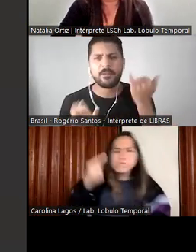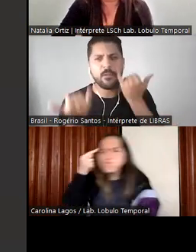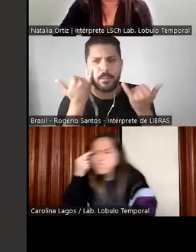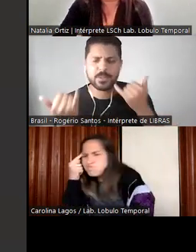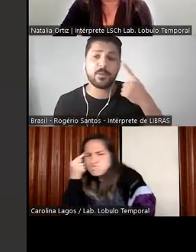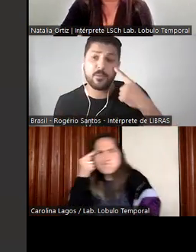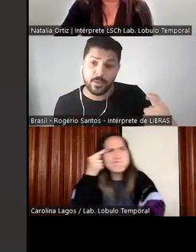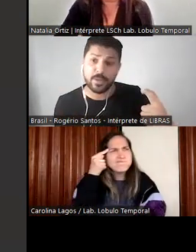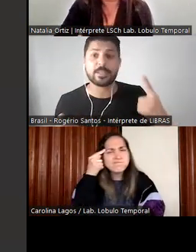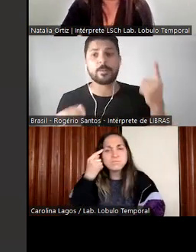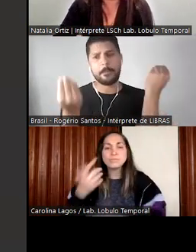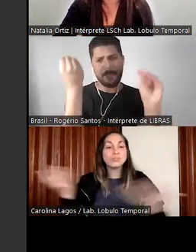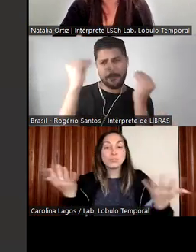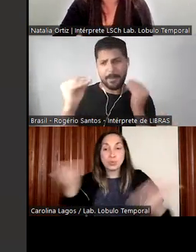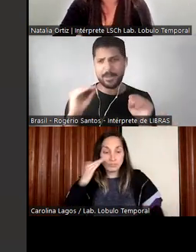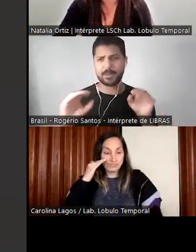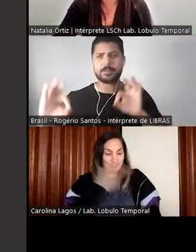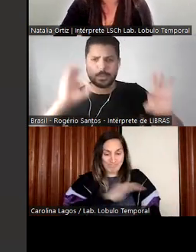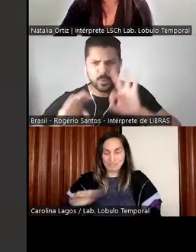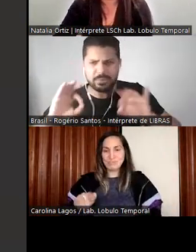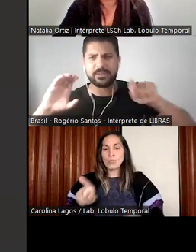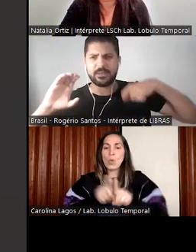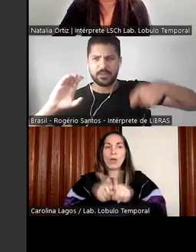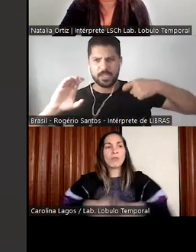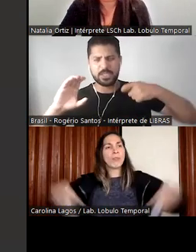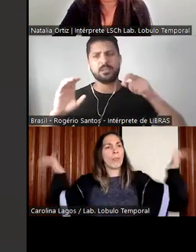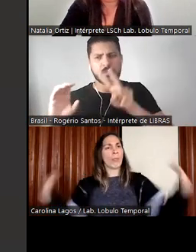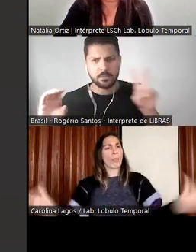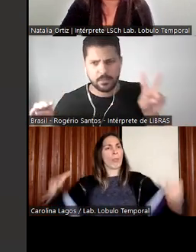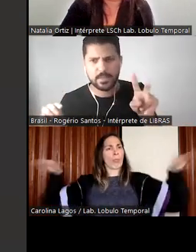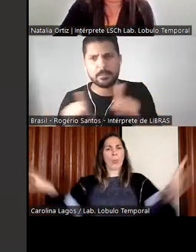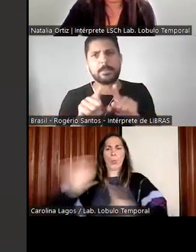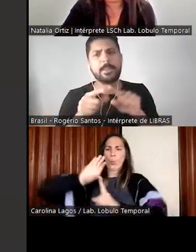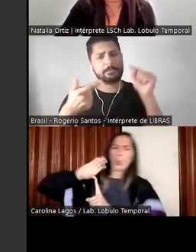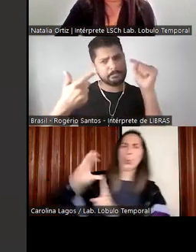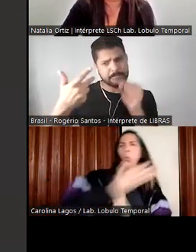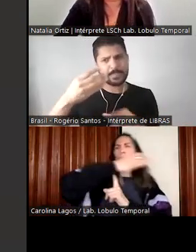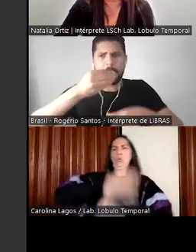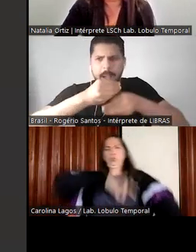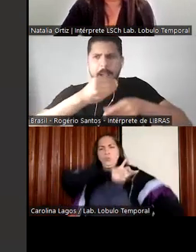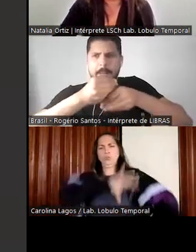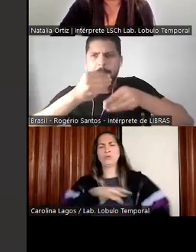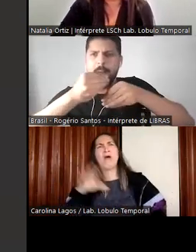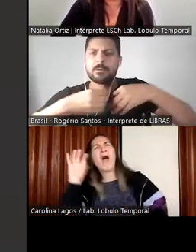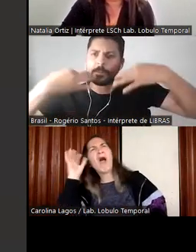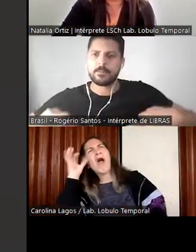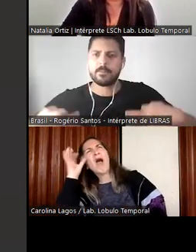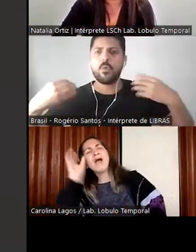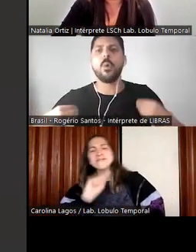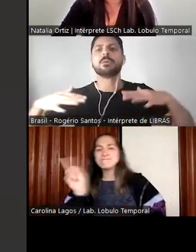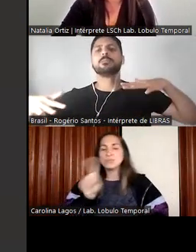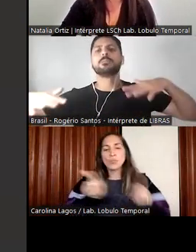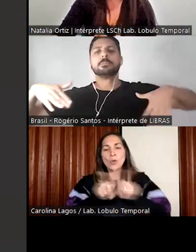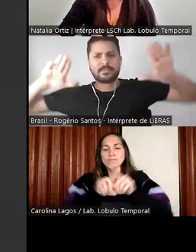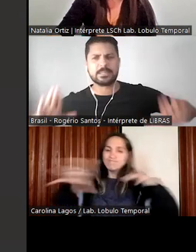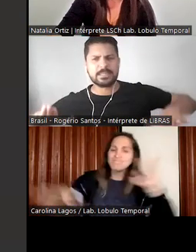compartirles. También agregábamos más elementos para poder narrar, ¿cierto? Entonces, por ejemplo, ¿cómo era el movimiento de las